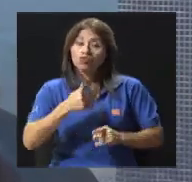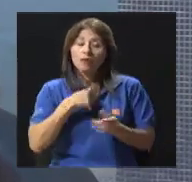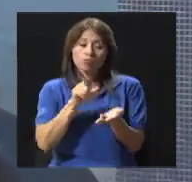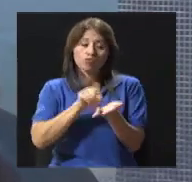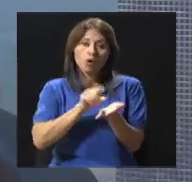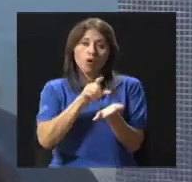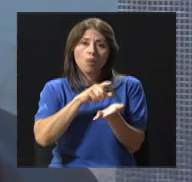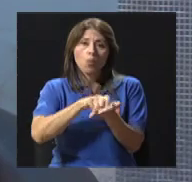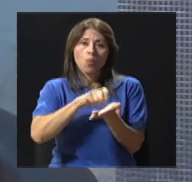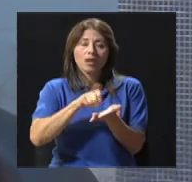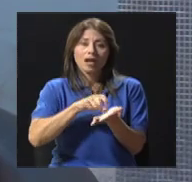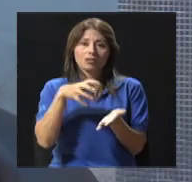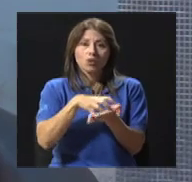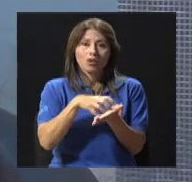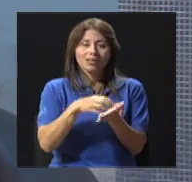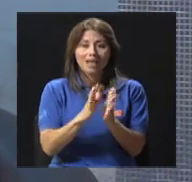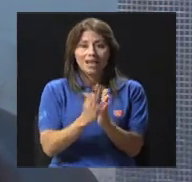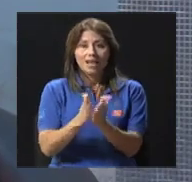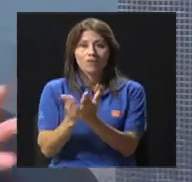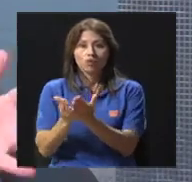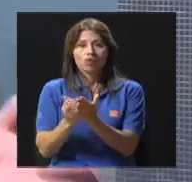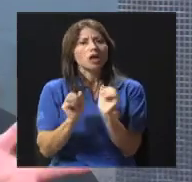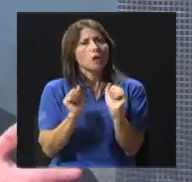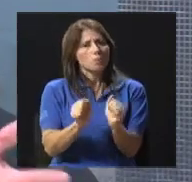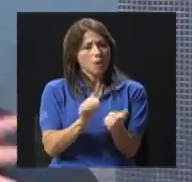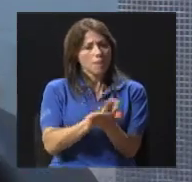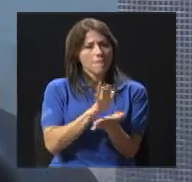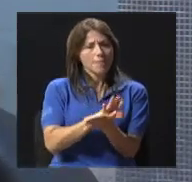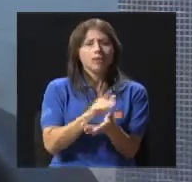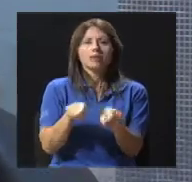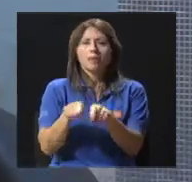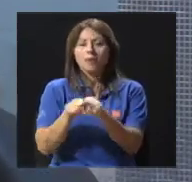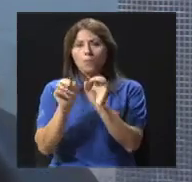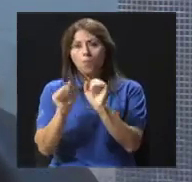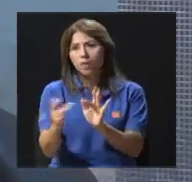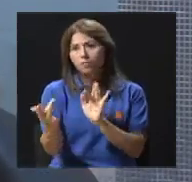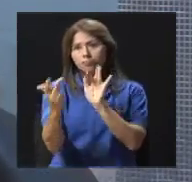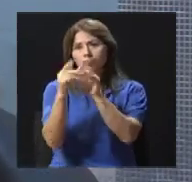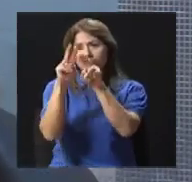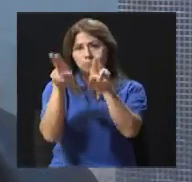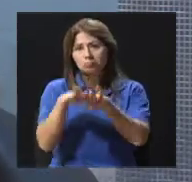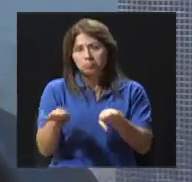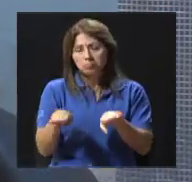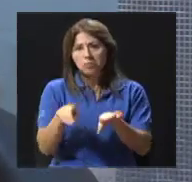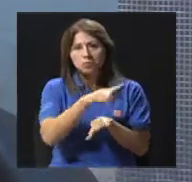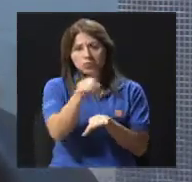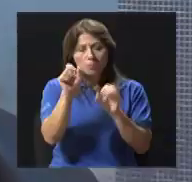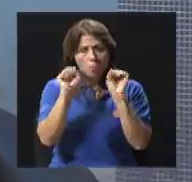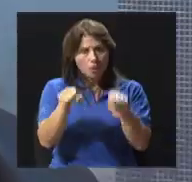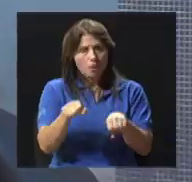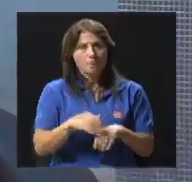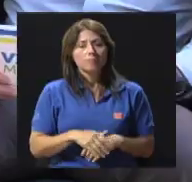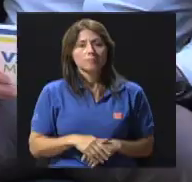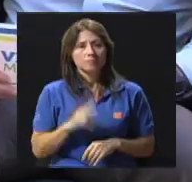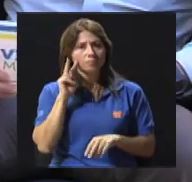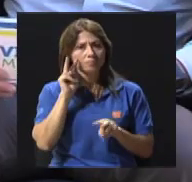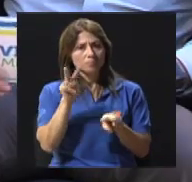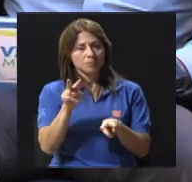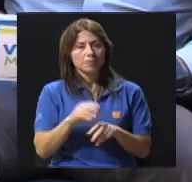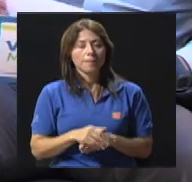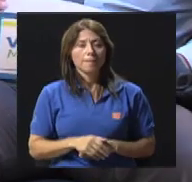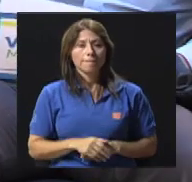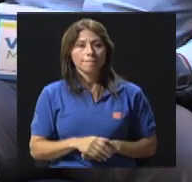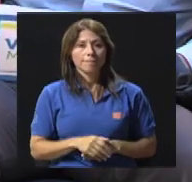libros que están disponibles tanto en versión digital como en versión física en las bibliotecas para que la gente pueda revisar estos datos.